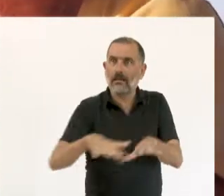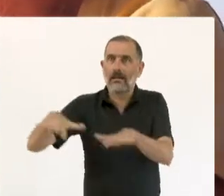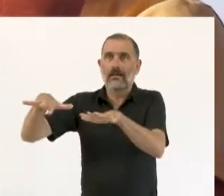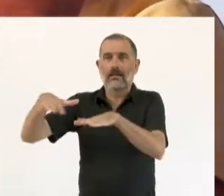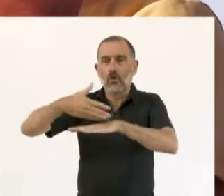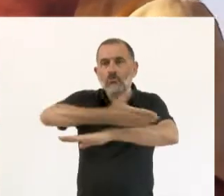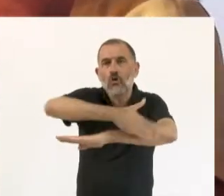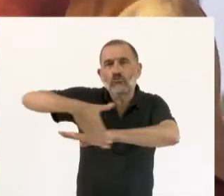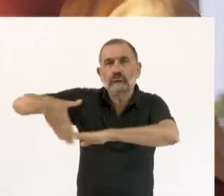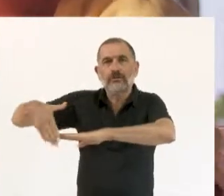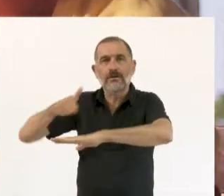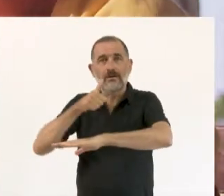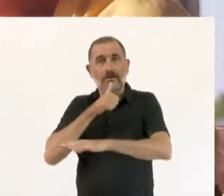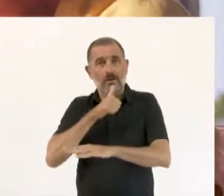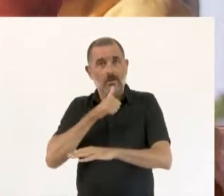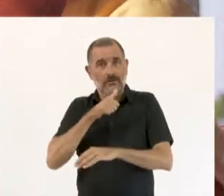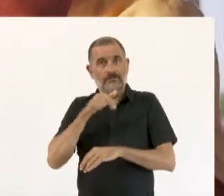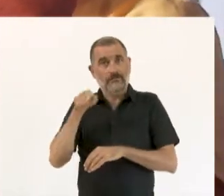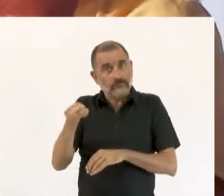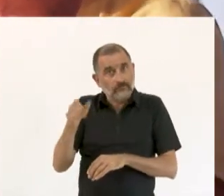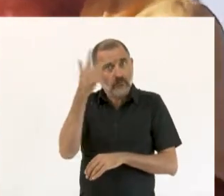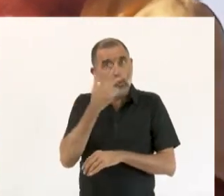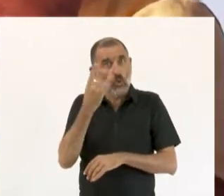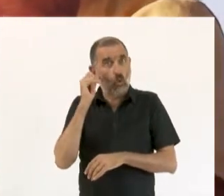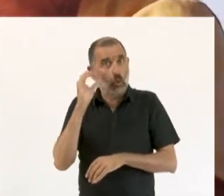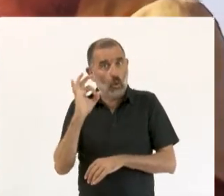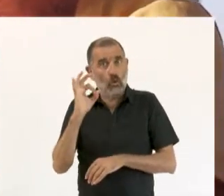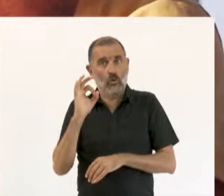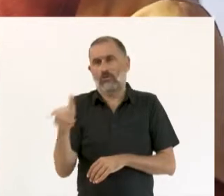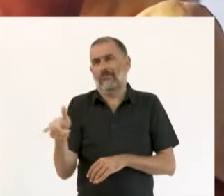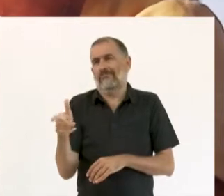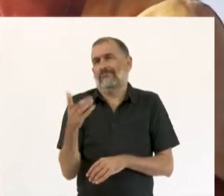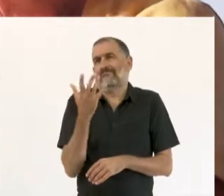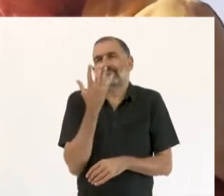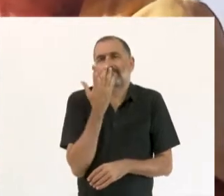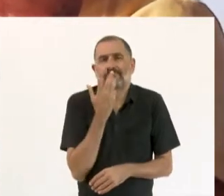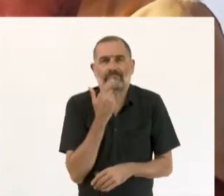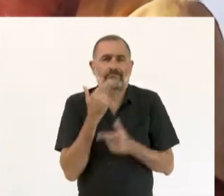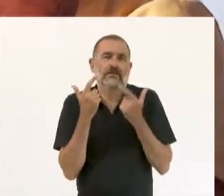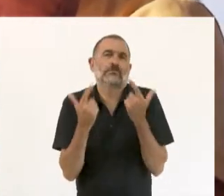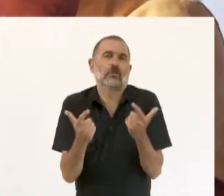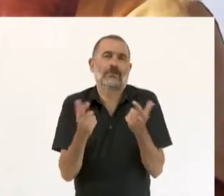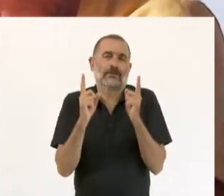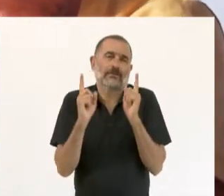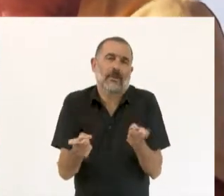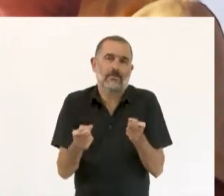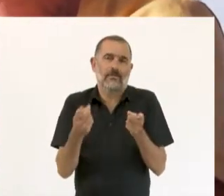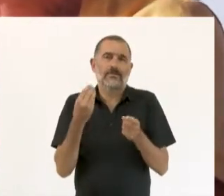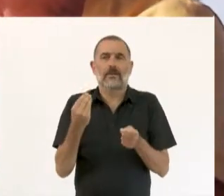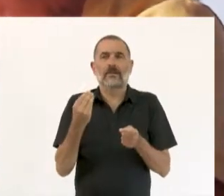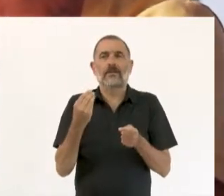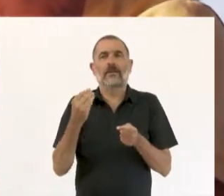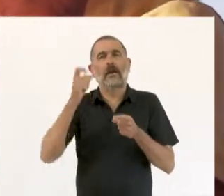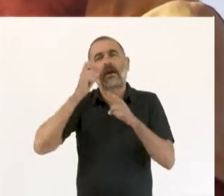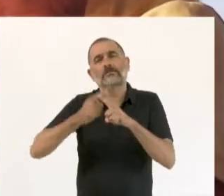Y Hugo tiene la característica y la suerte, más que suerte, digo la experiencia, no sé